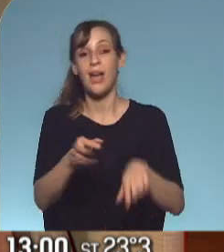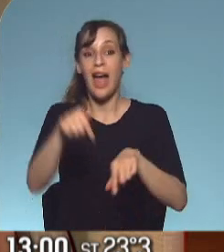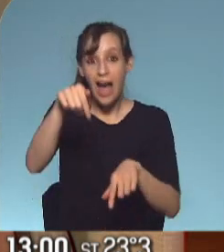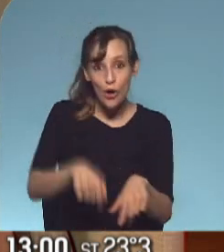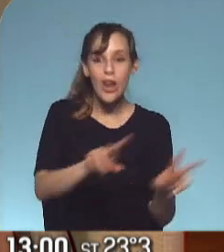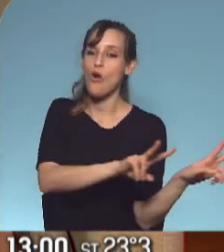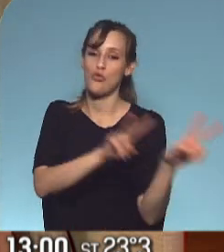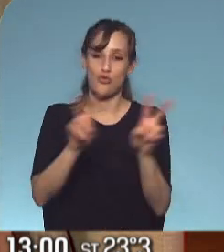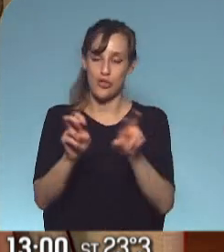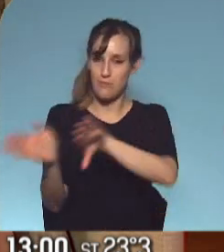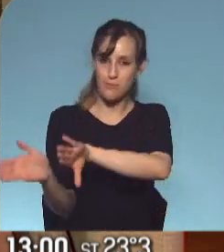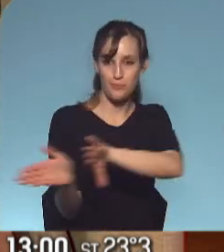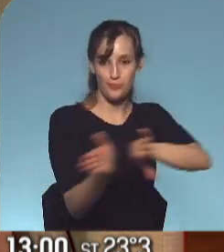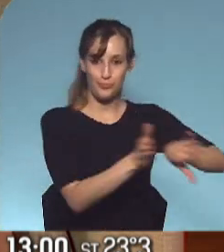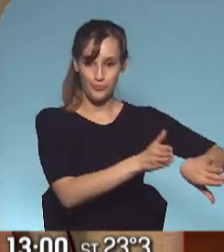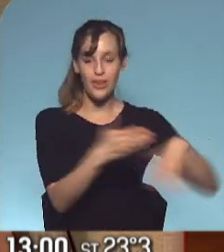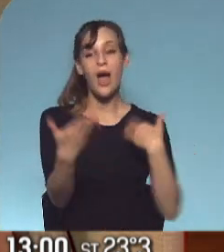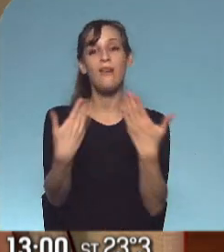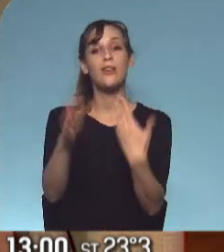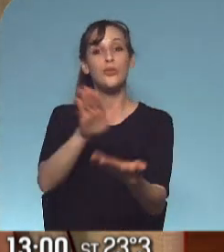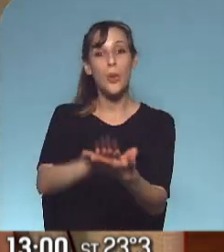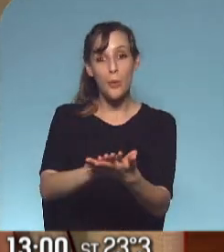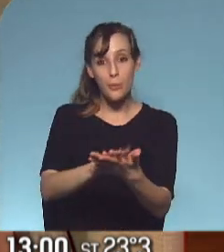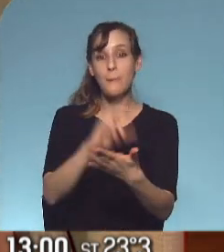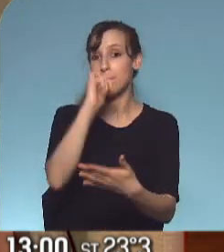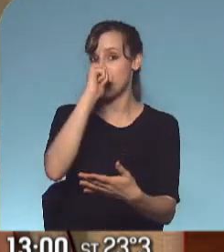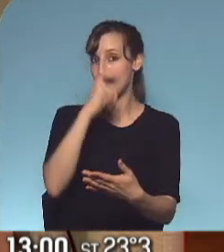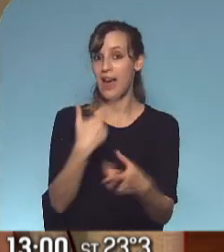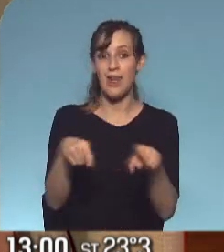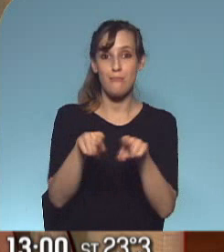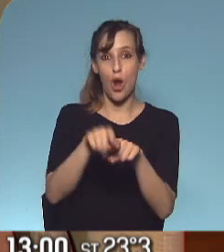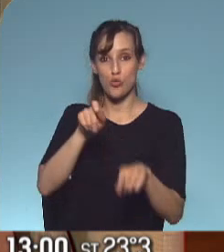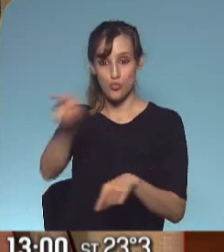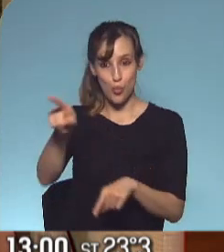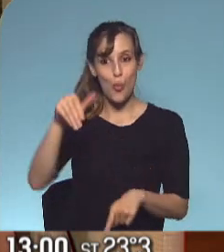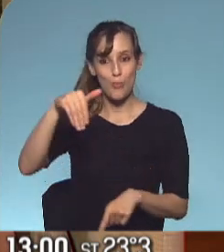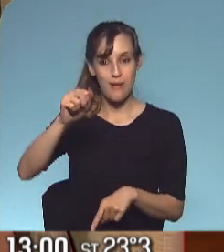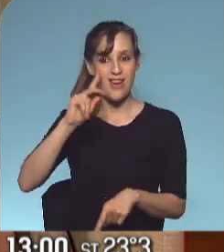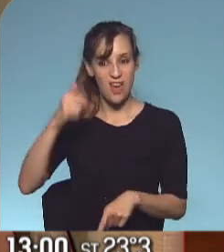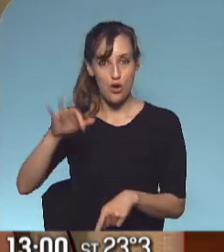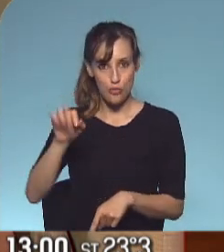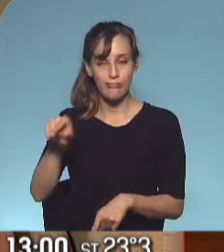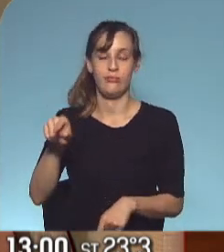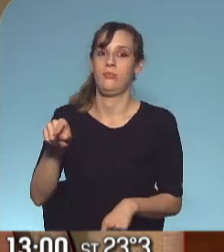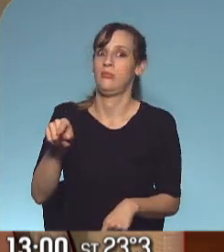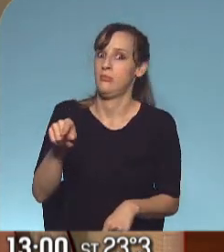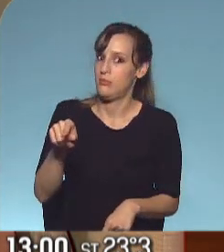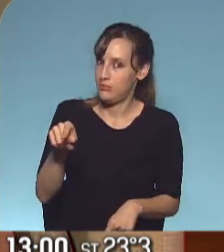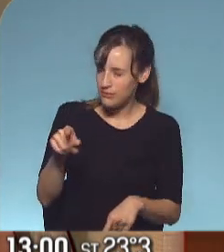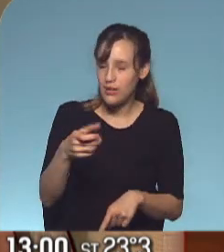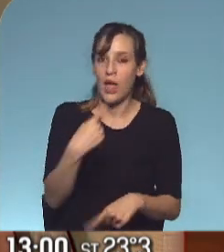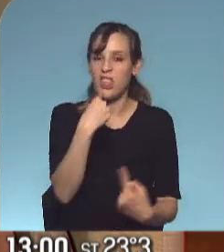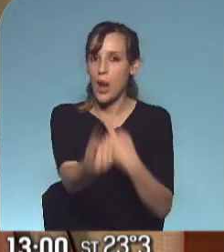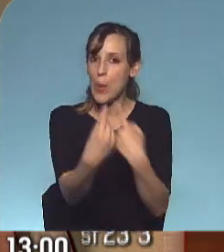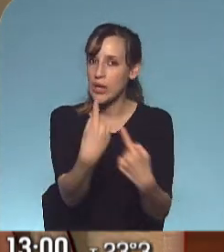consular de mariano macri el hermano del ex presidente de la nación de mauricio sigue haciendo mucho ruido la entrevista que ofreció